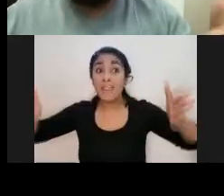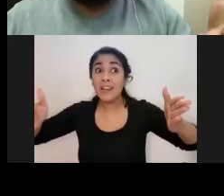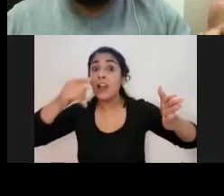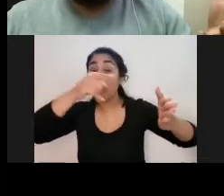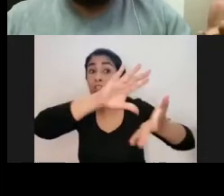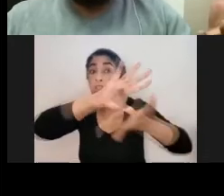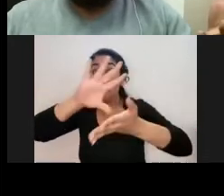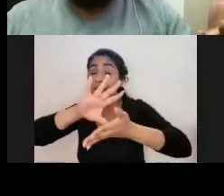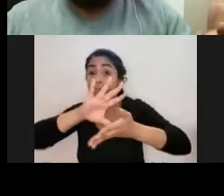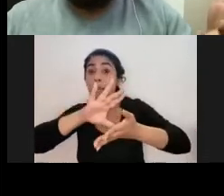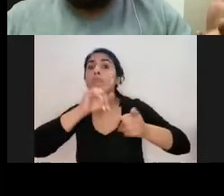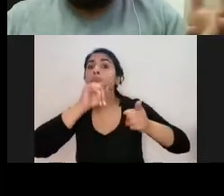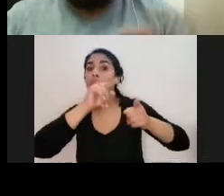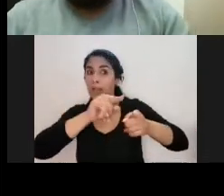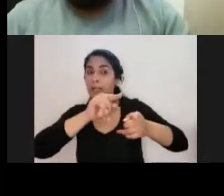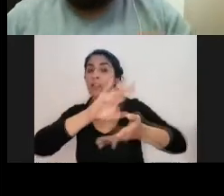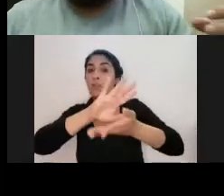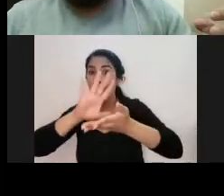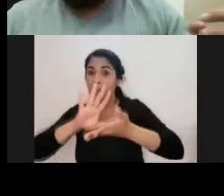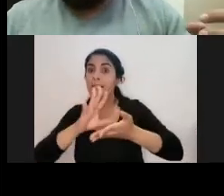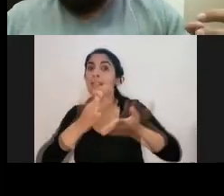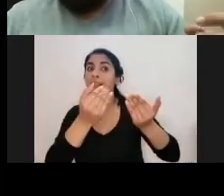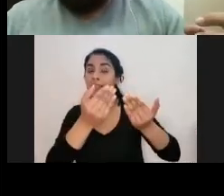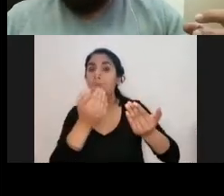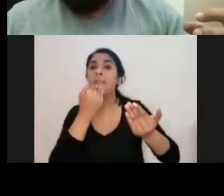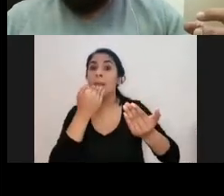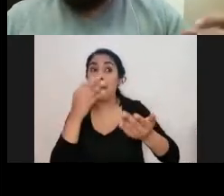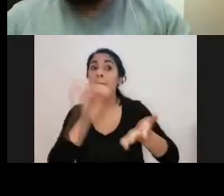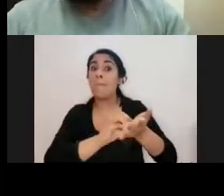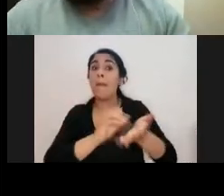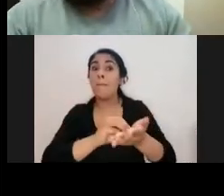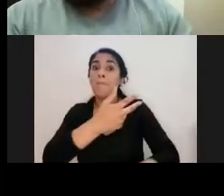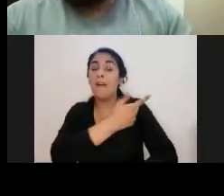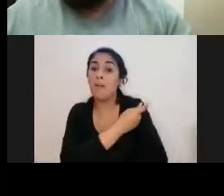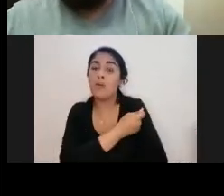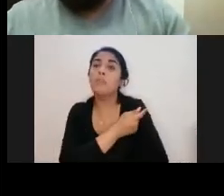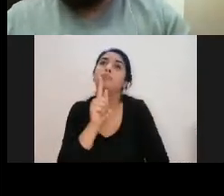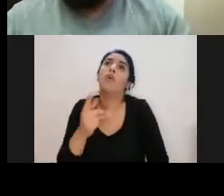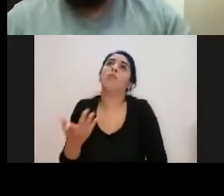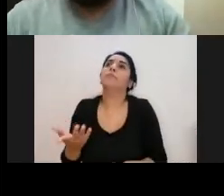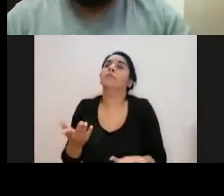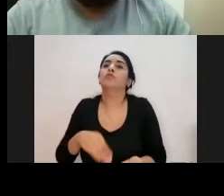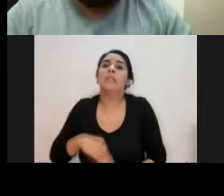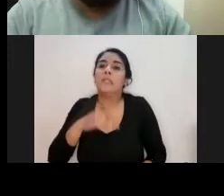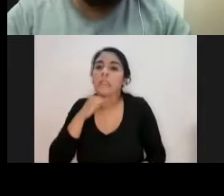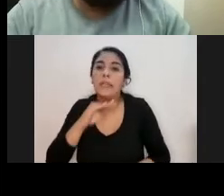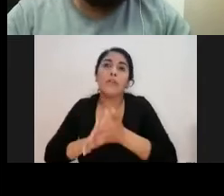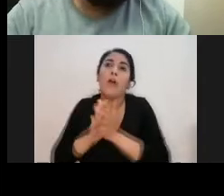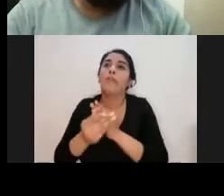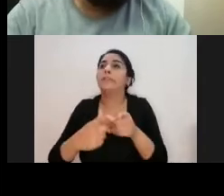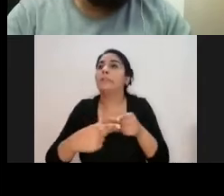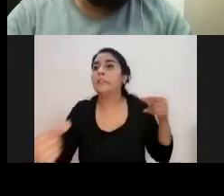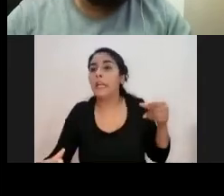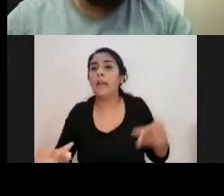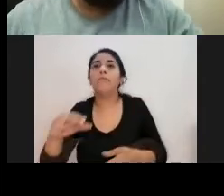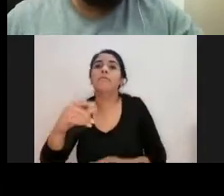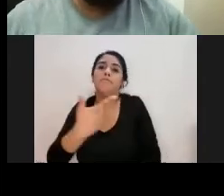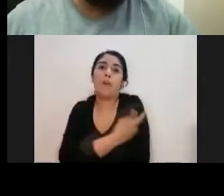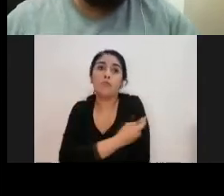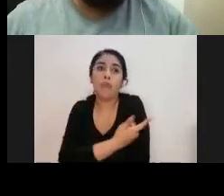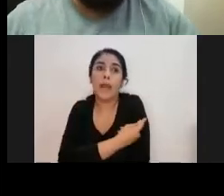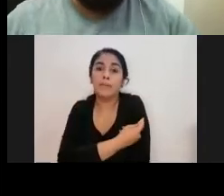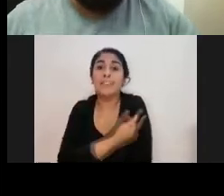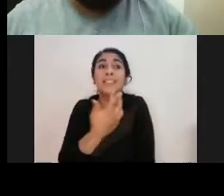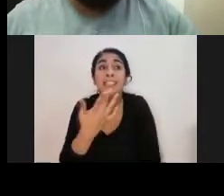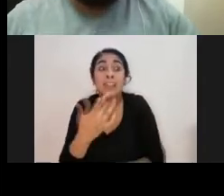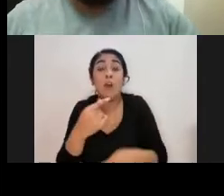su porcentaje de vacunación. No sacamos nada con tener a todo Chile vacunado si los países hermanos, ¿cierto?, no han alcanzado este